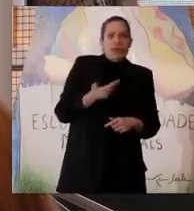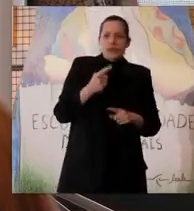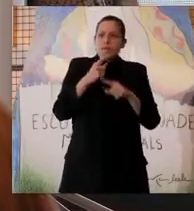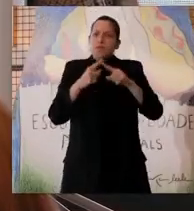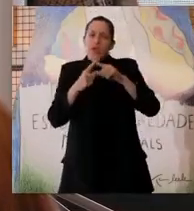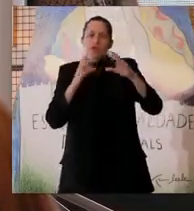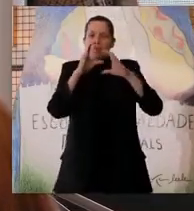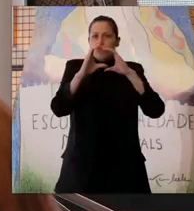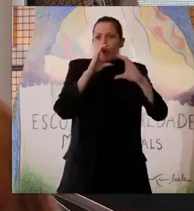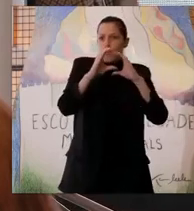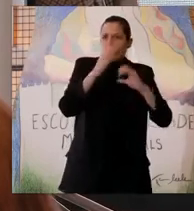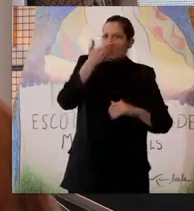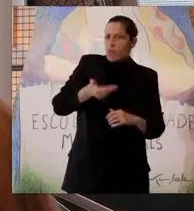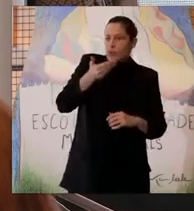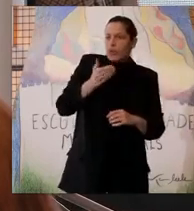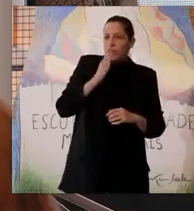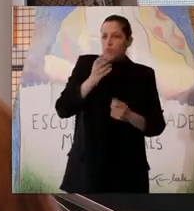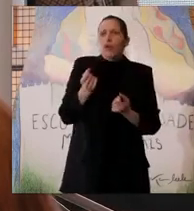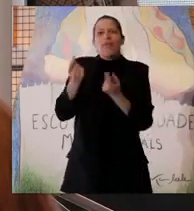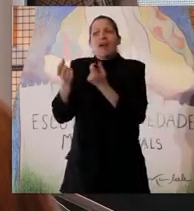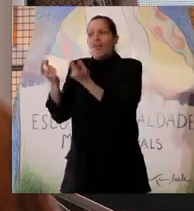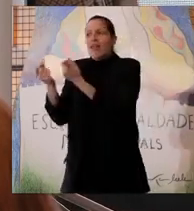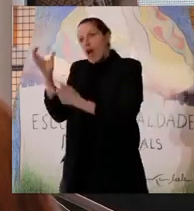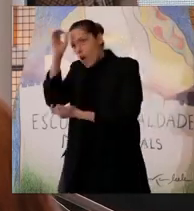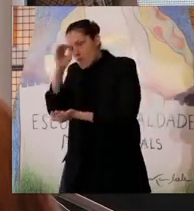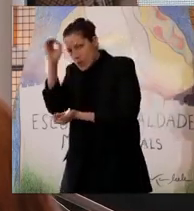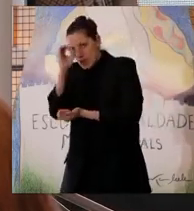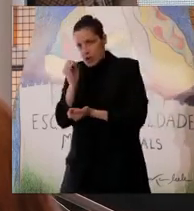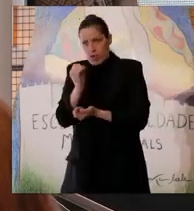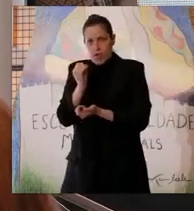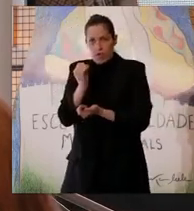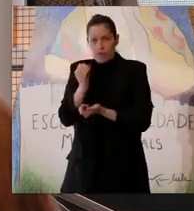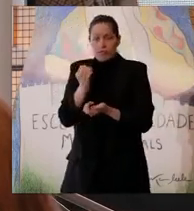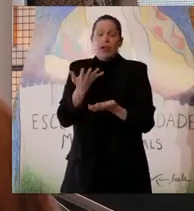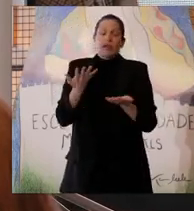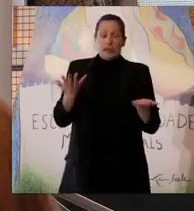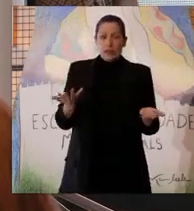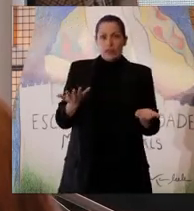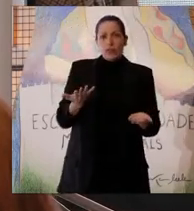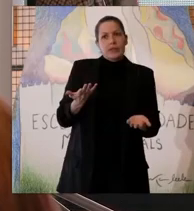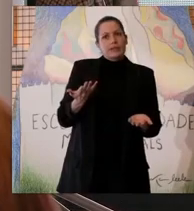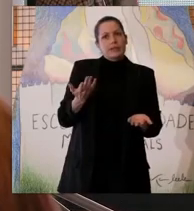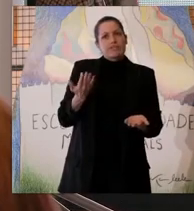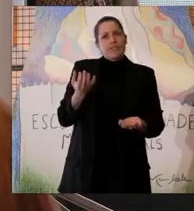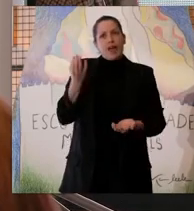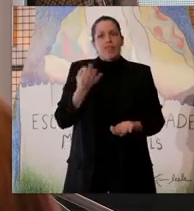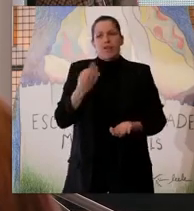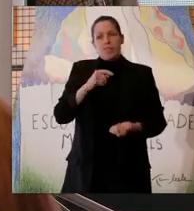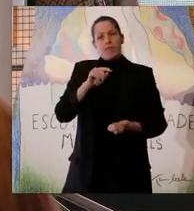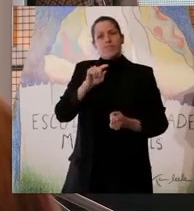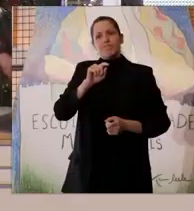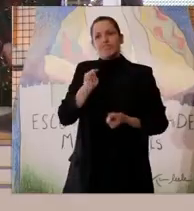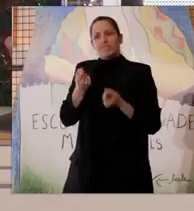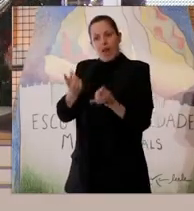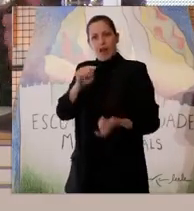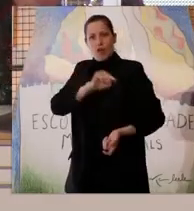opinión Entonces el periodismo es fundamental y denunciar al periodismo machista es fundamental y denunciar al falso periodismo